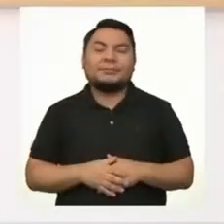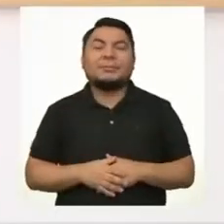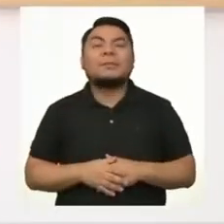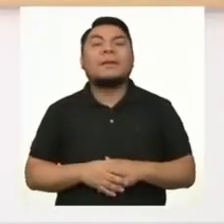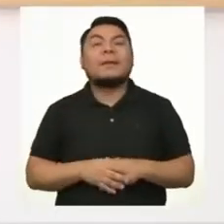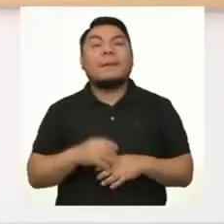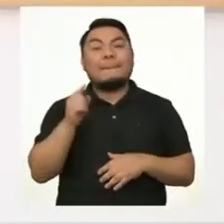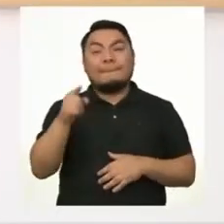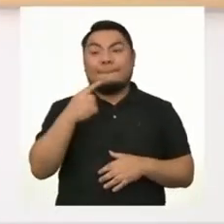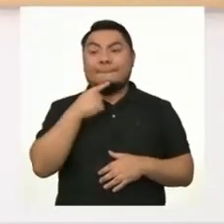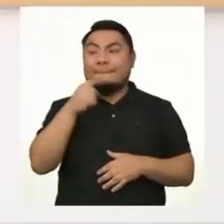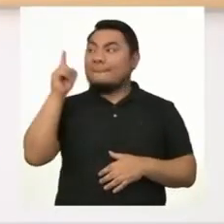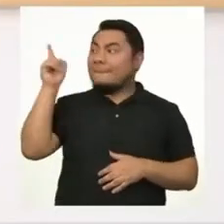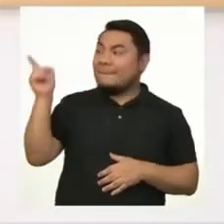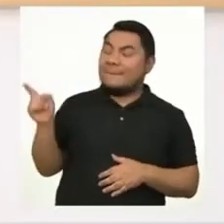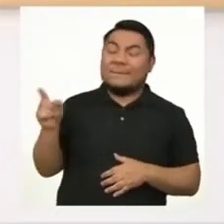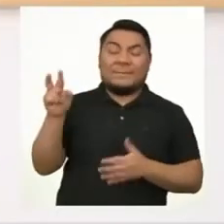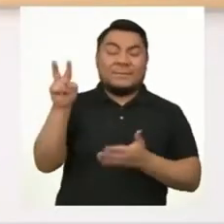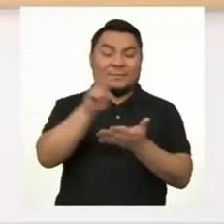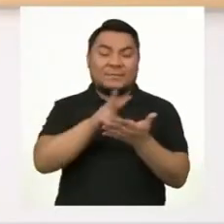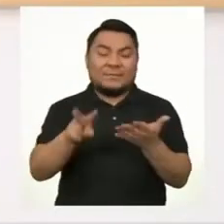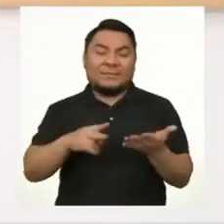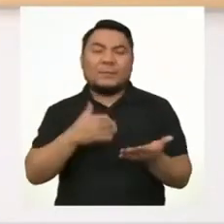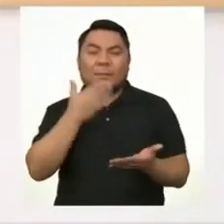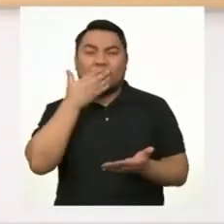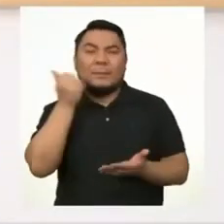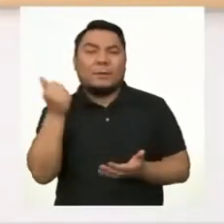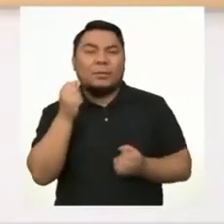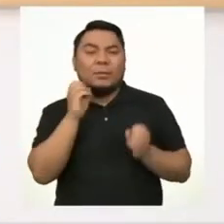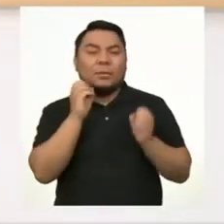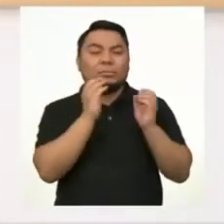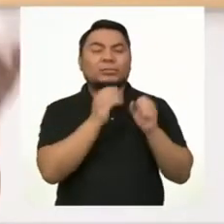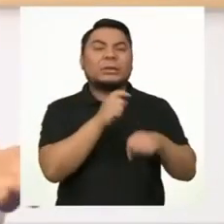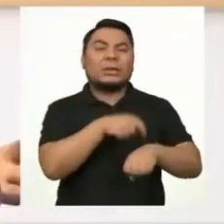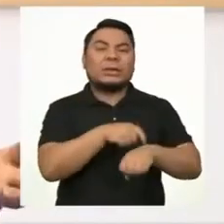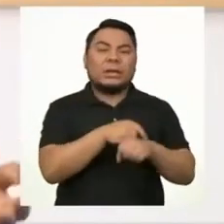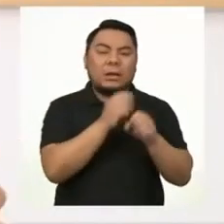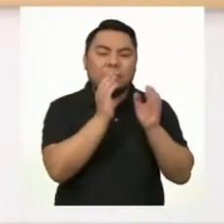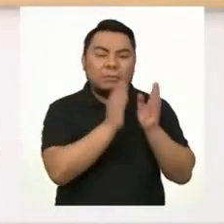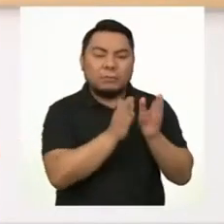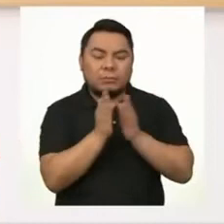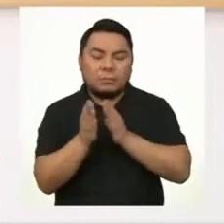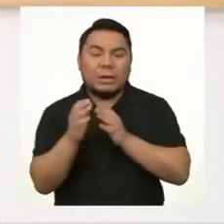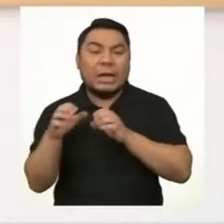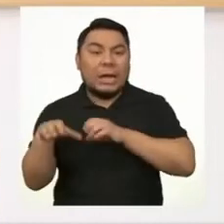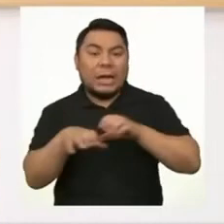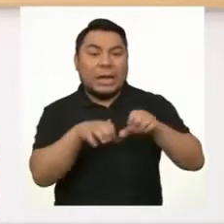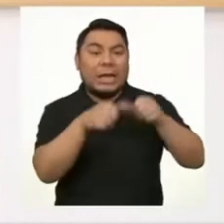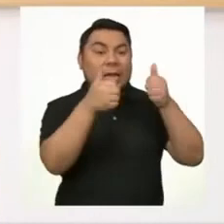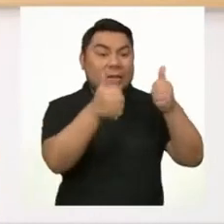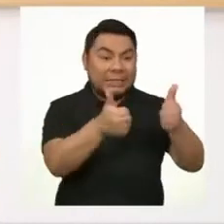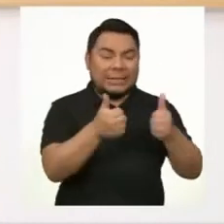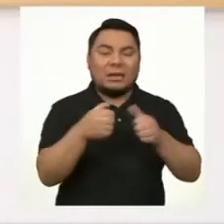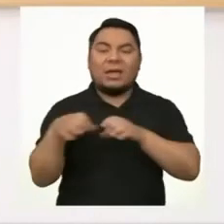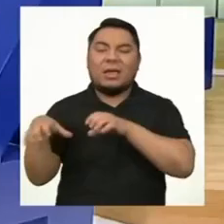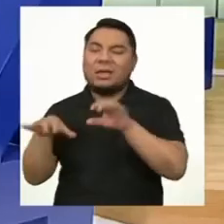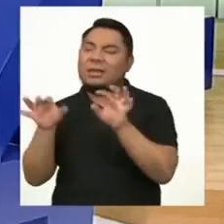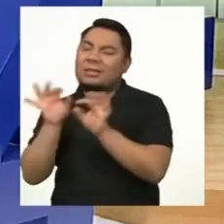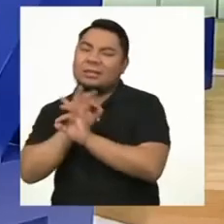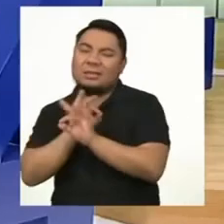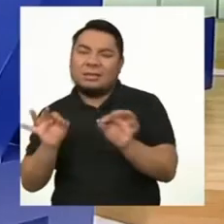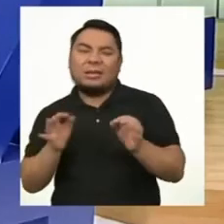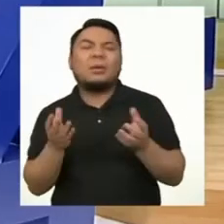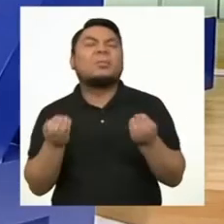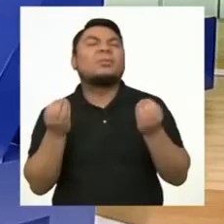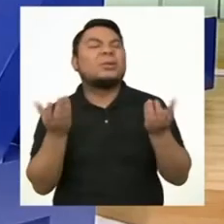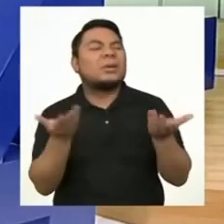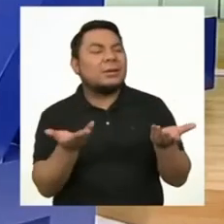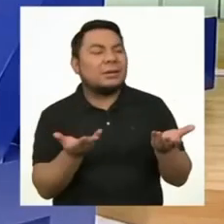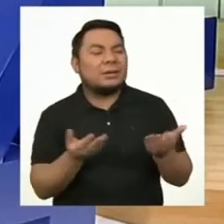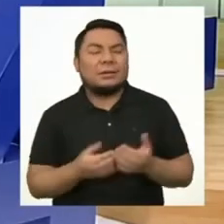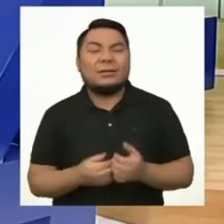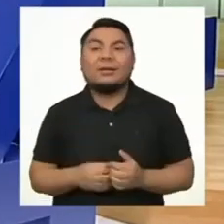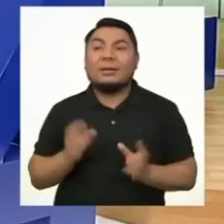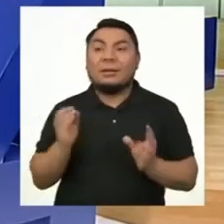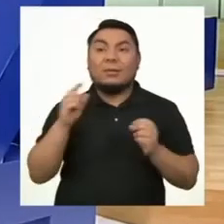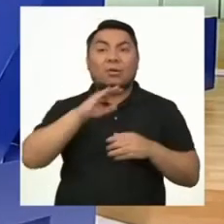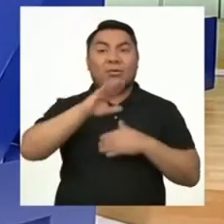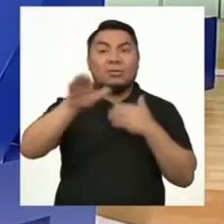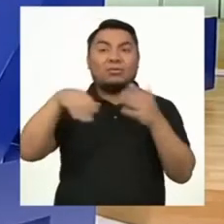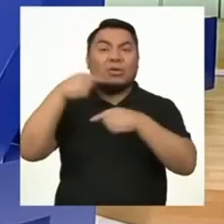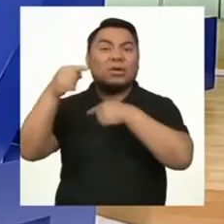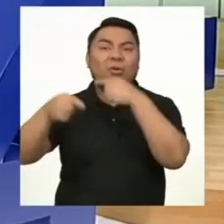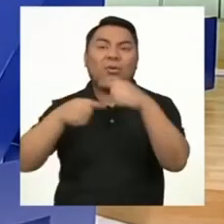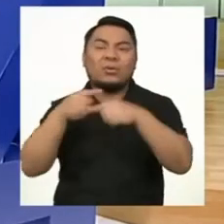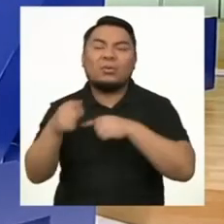Según el texto, ¿por qué crees que es útil dividir situaciones en las que puedo hacer algo y en las que no puedo hacer nada? Porque todos los días